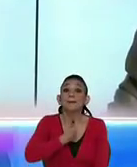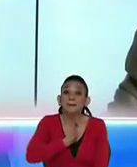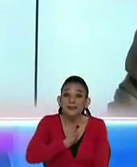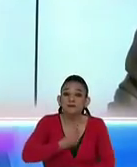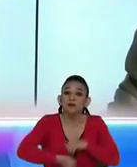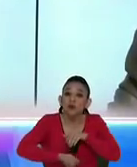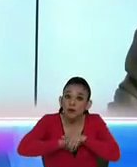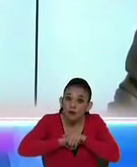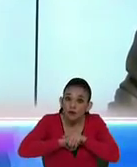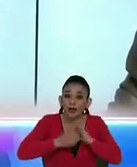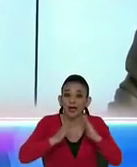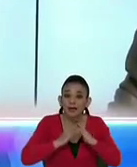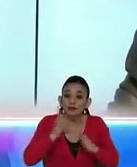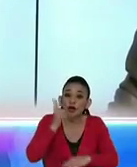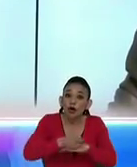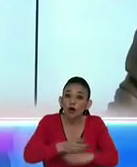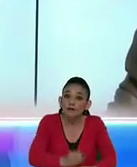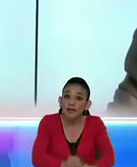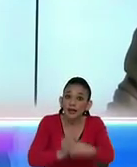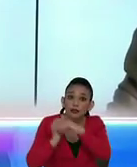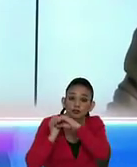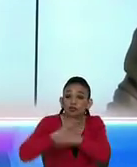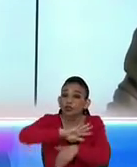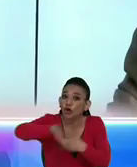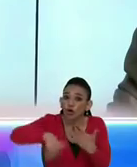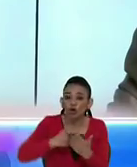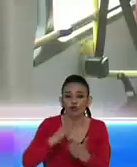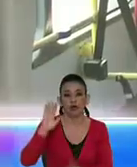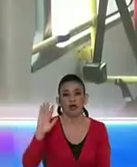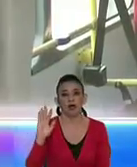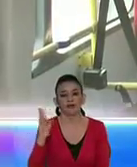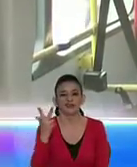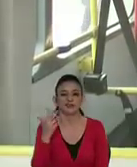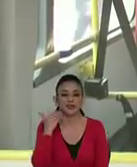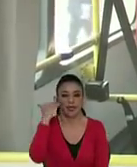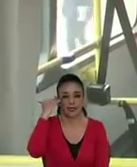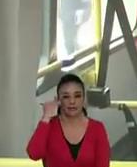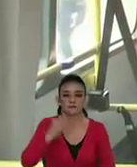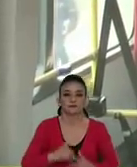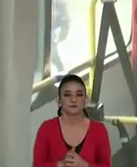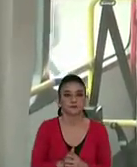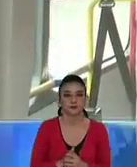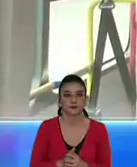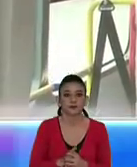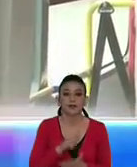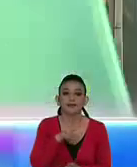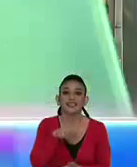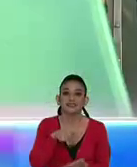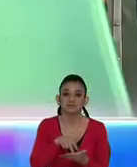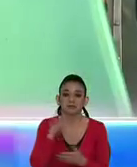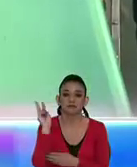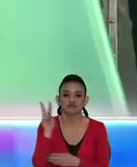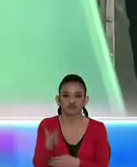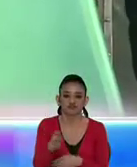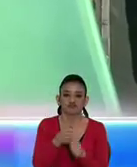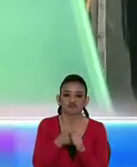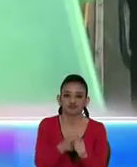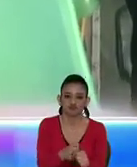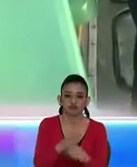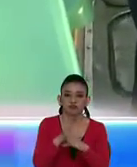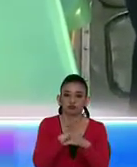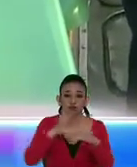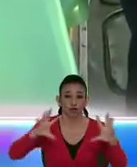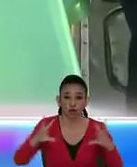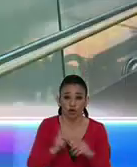aislamiento obligatorio de todos los adultos mayores. Las más de 3.000 unidades de transporte público municipal y privado serán